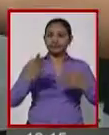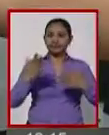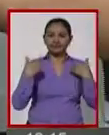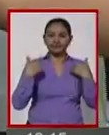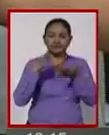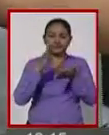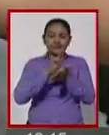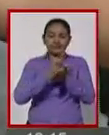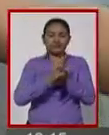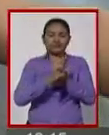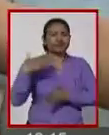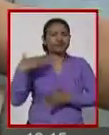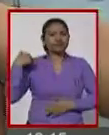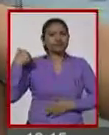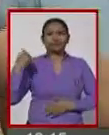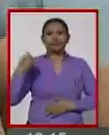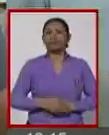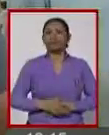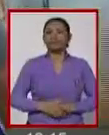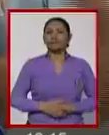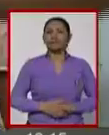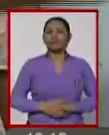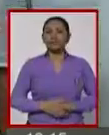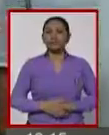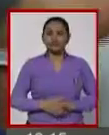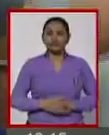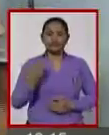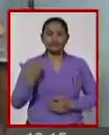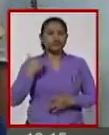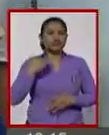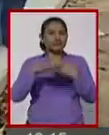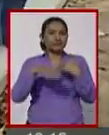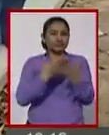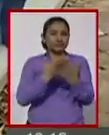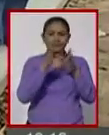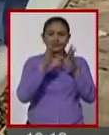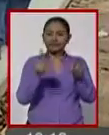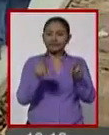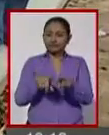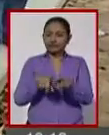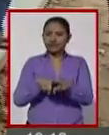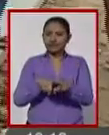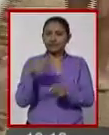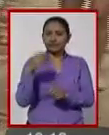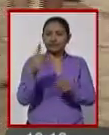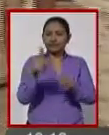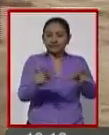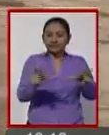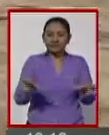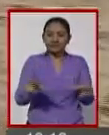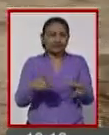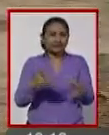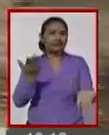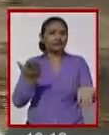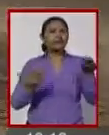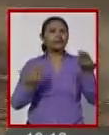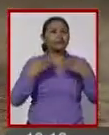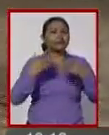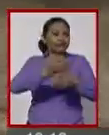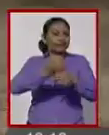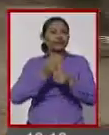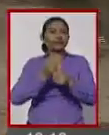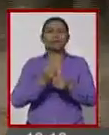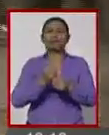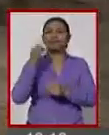los títulos, porque lo mismo que comprueba la señorita, que tenemos todos los vecinos tenemos. Entre tanto, estos dos lotes, los cuales supuestamente fueron quitados